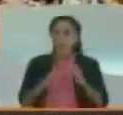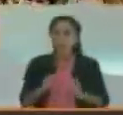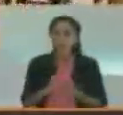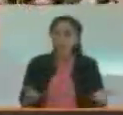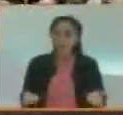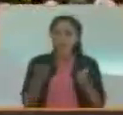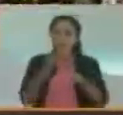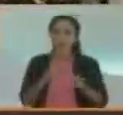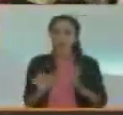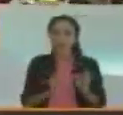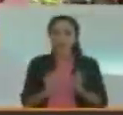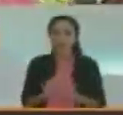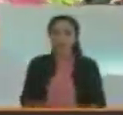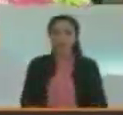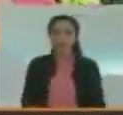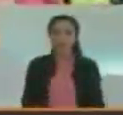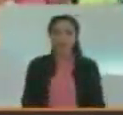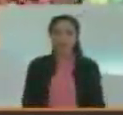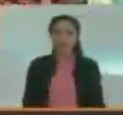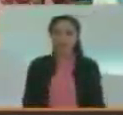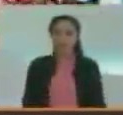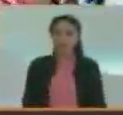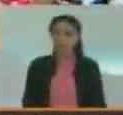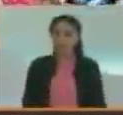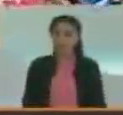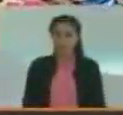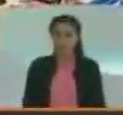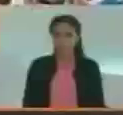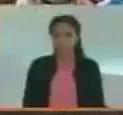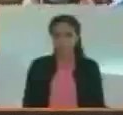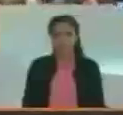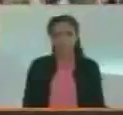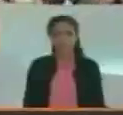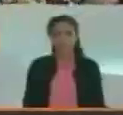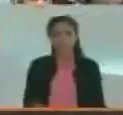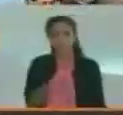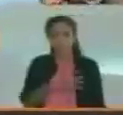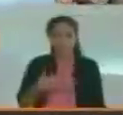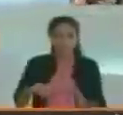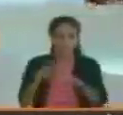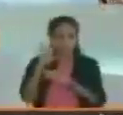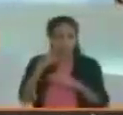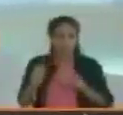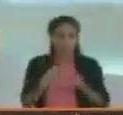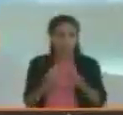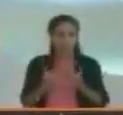carga! Los que quieran patria, vengan conmigo.